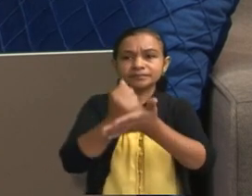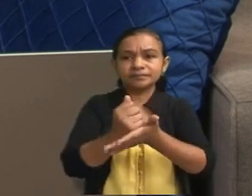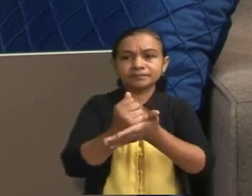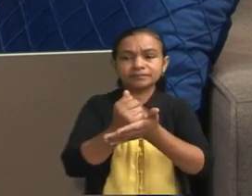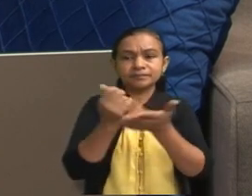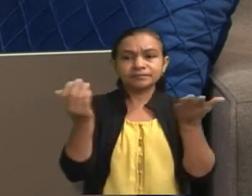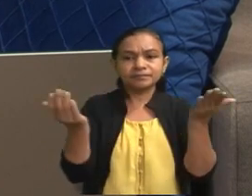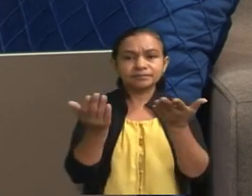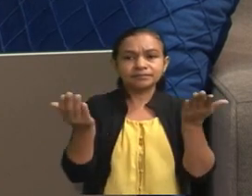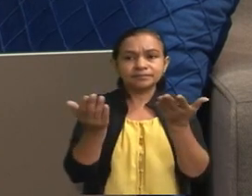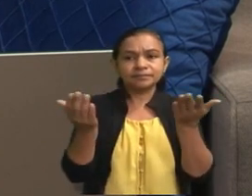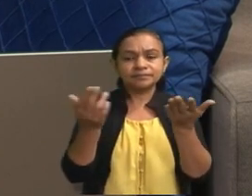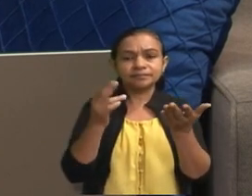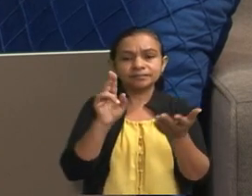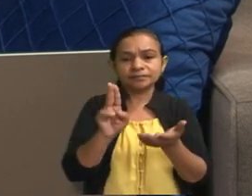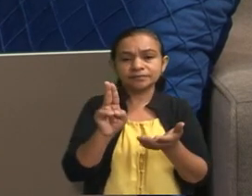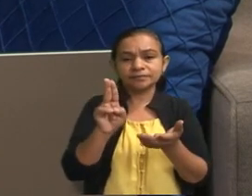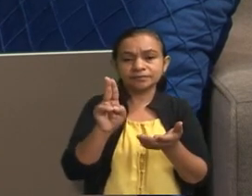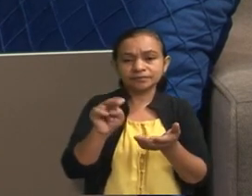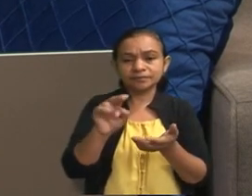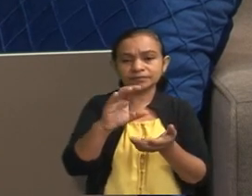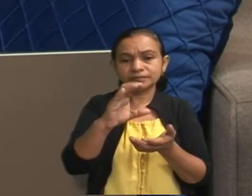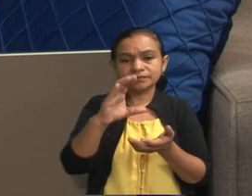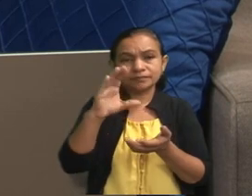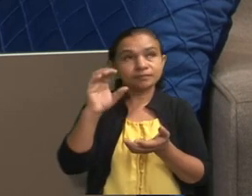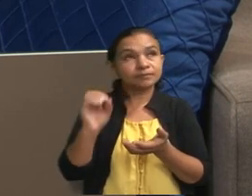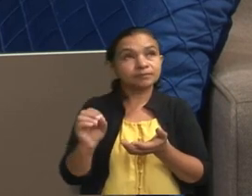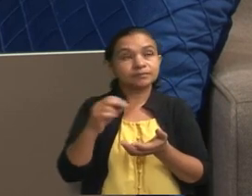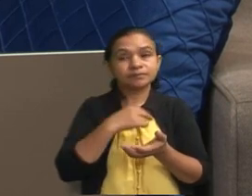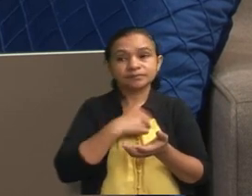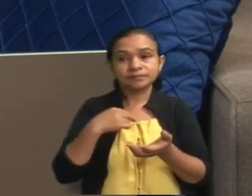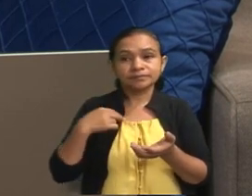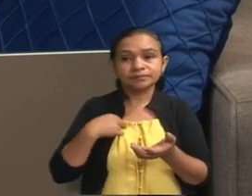la UNESCO. La UNESCO, el